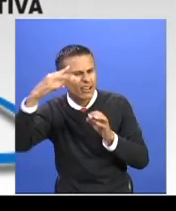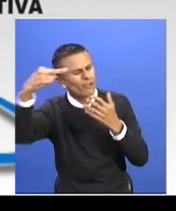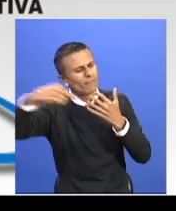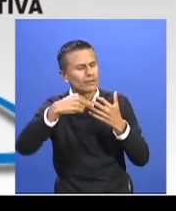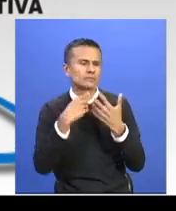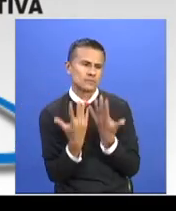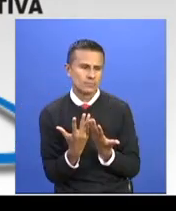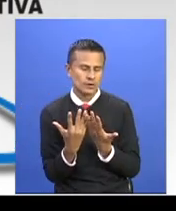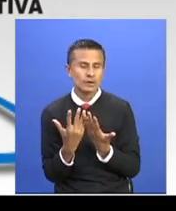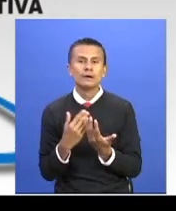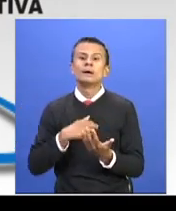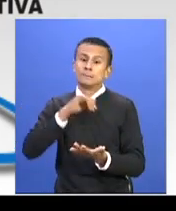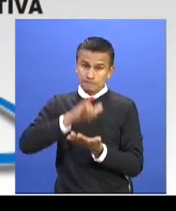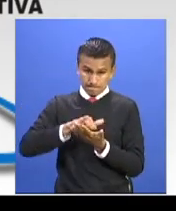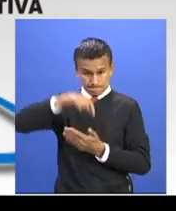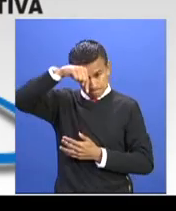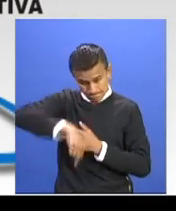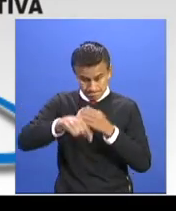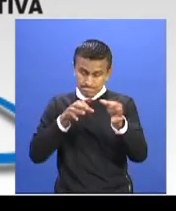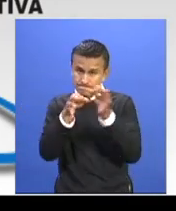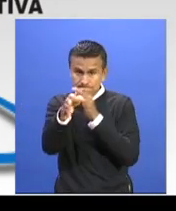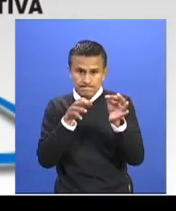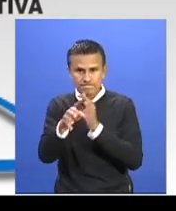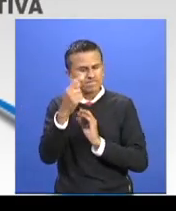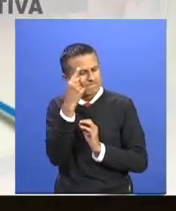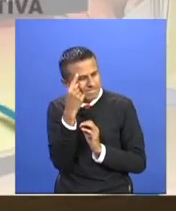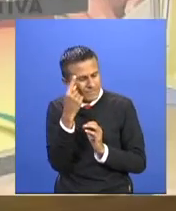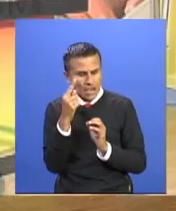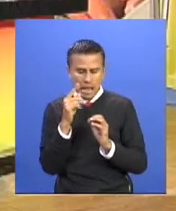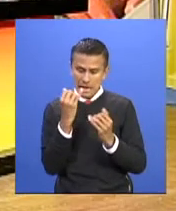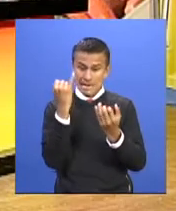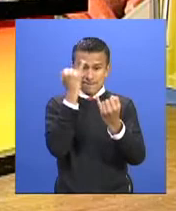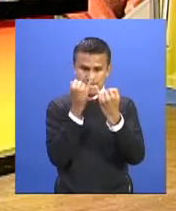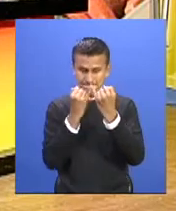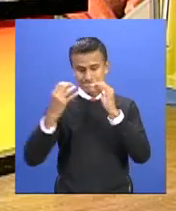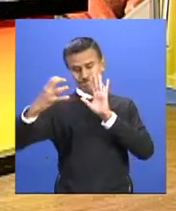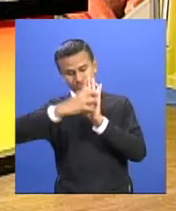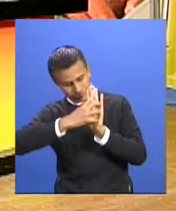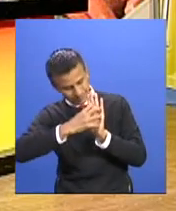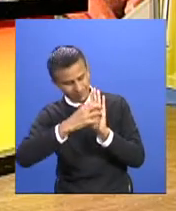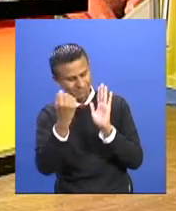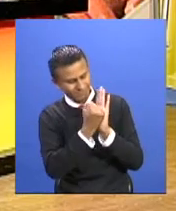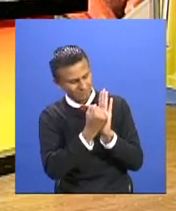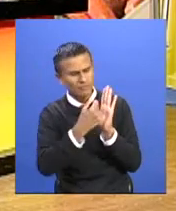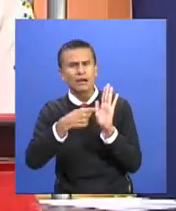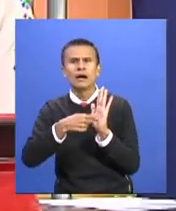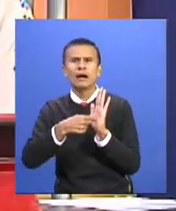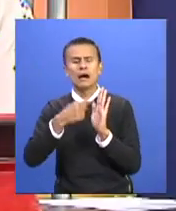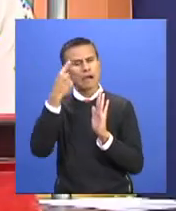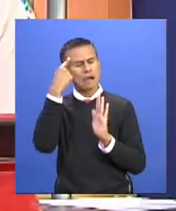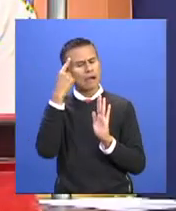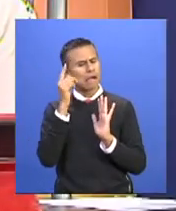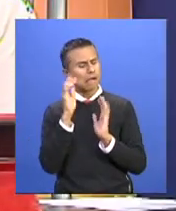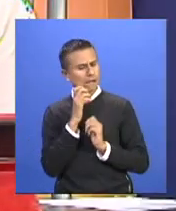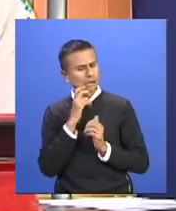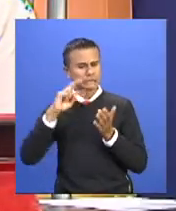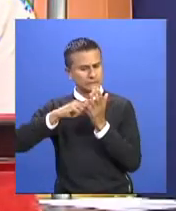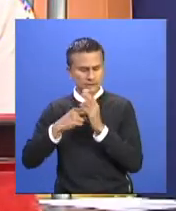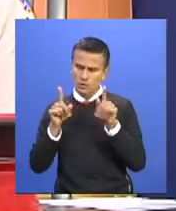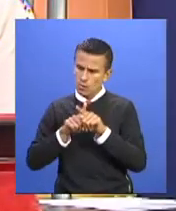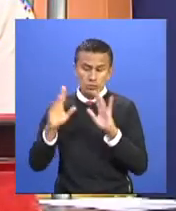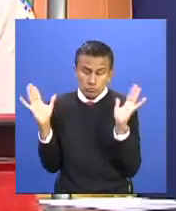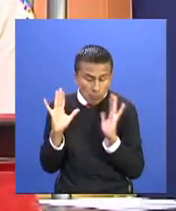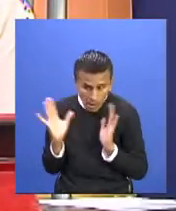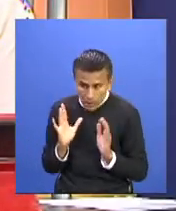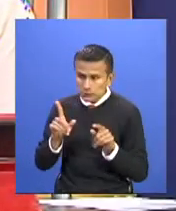hoy, uno de los elementos importantes es entender que el asunto tanto de la imagen como del branding no se reduce solamente a la